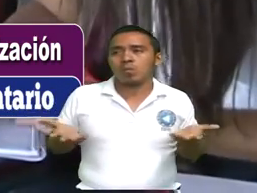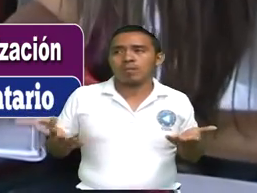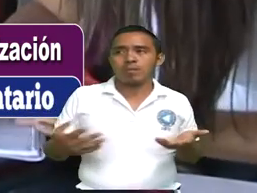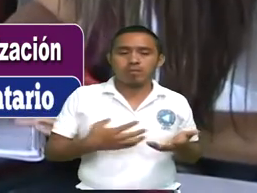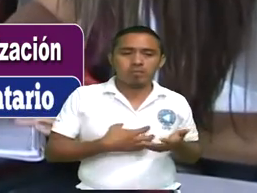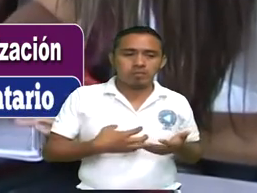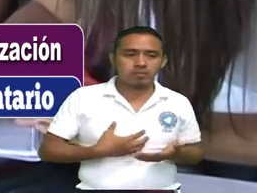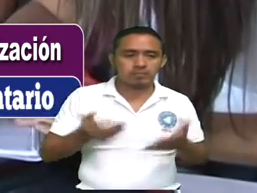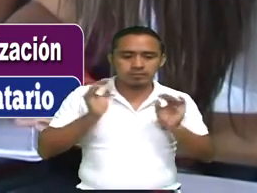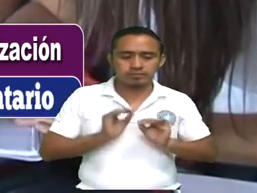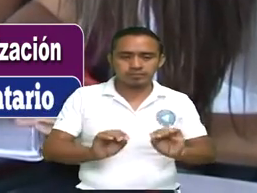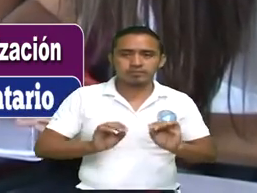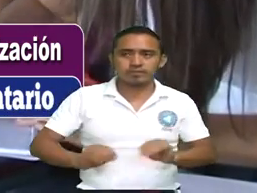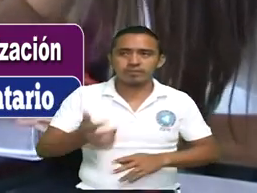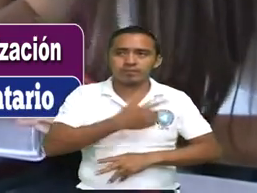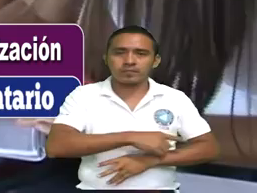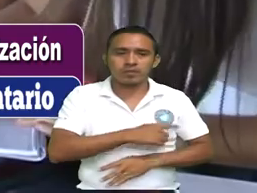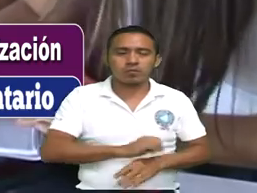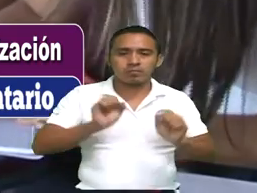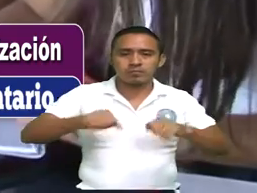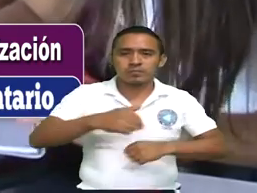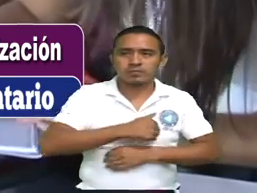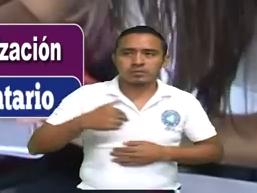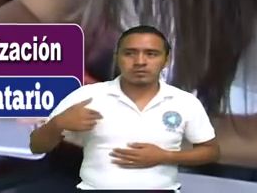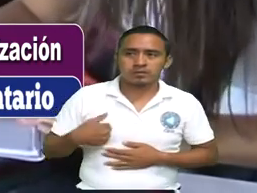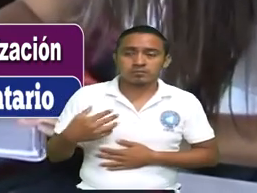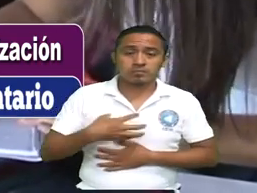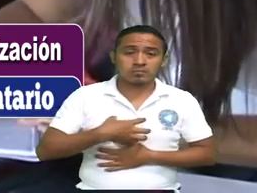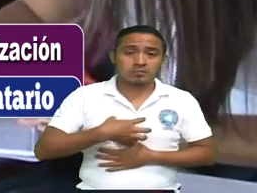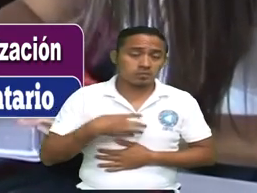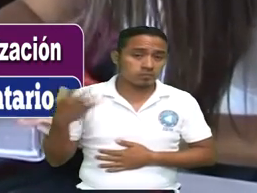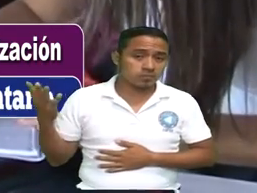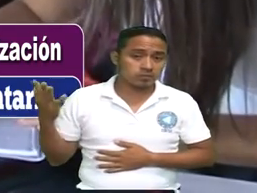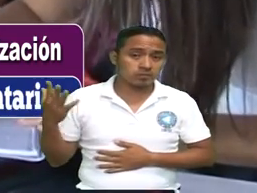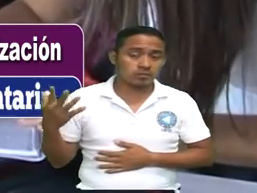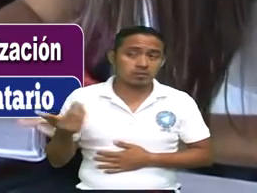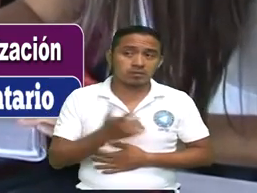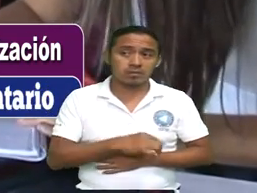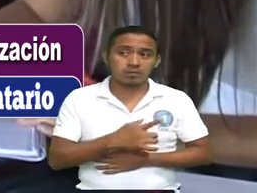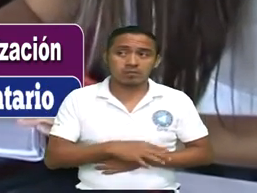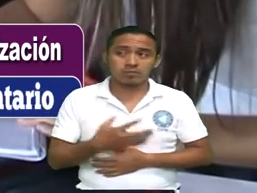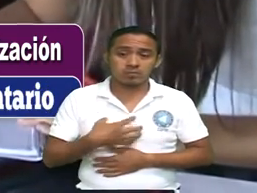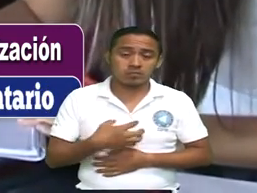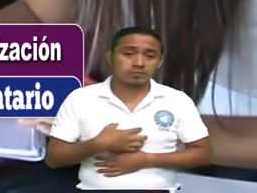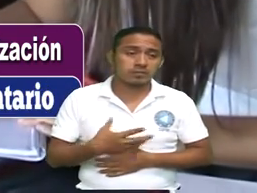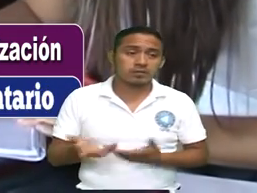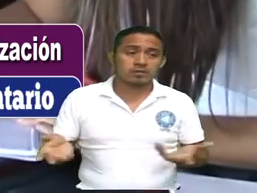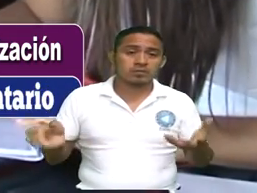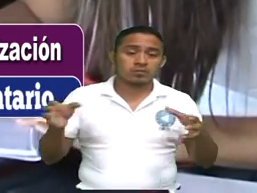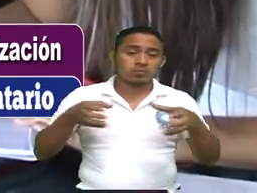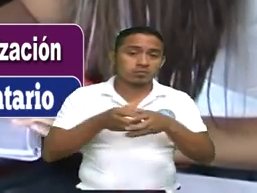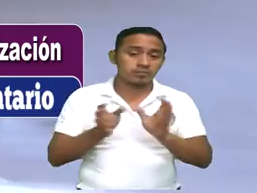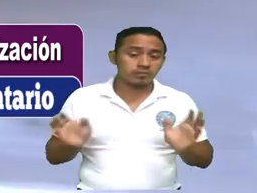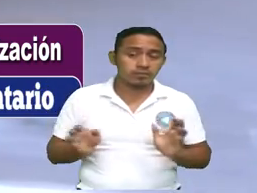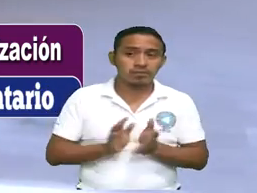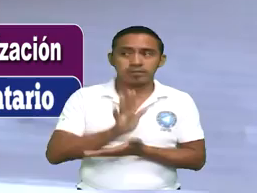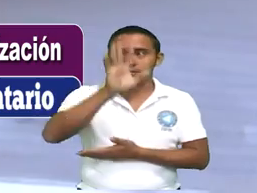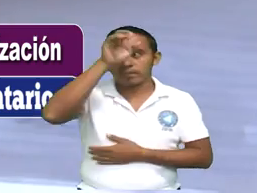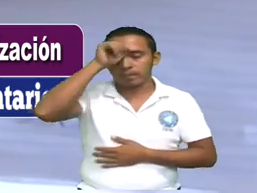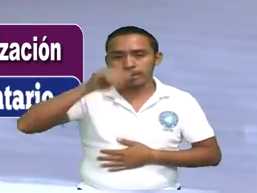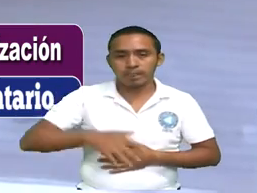me están enseñando en el colegio yo lo puedo aplicar en mi barrio, en mi casa, en mi familia, en mi comunidad, ¿no? Es que así es aprender